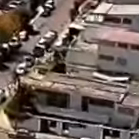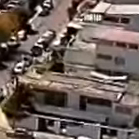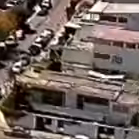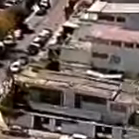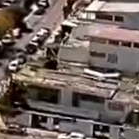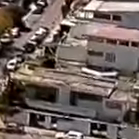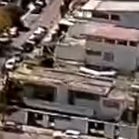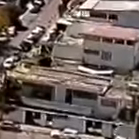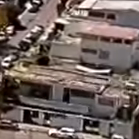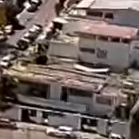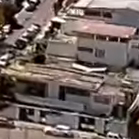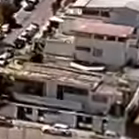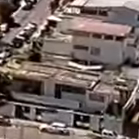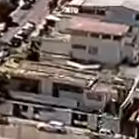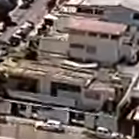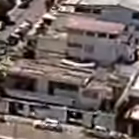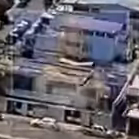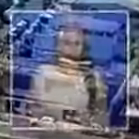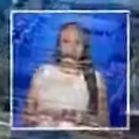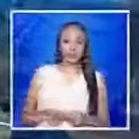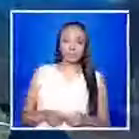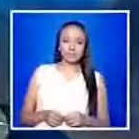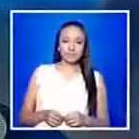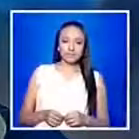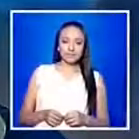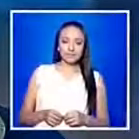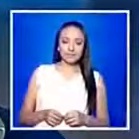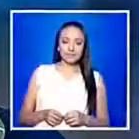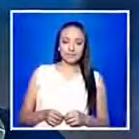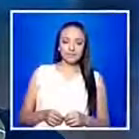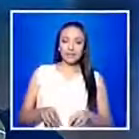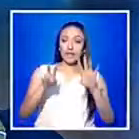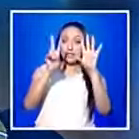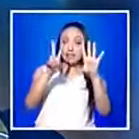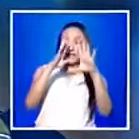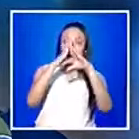Esto es Televistazo en la Comunidad.